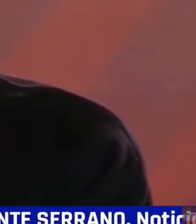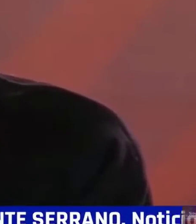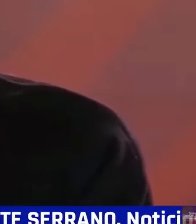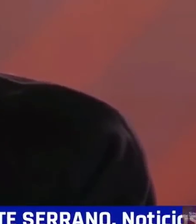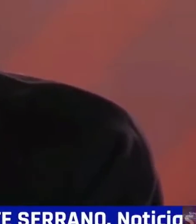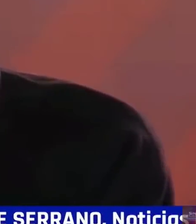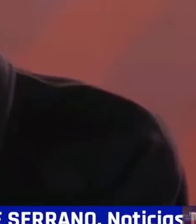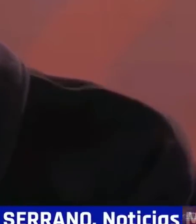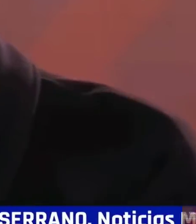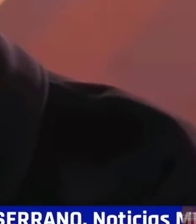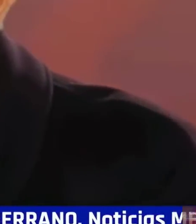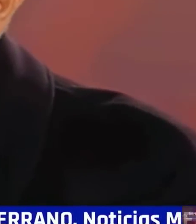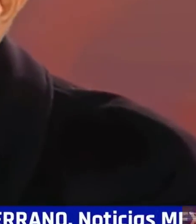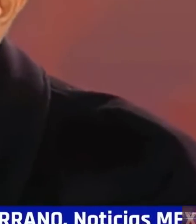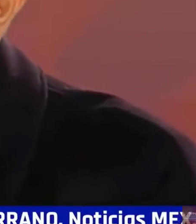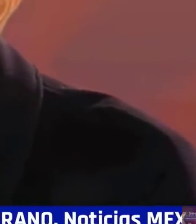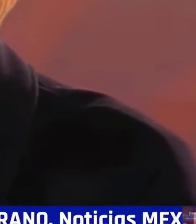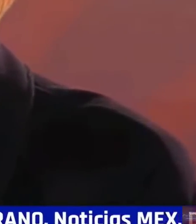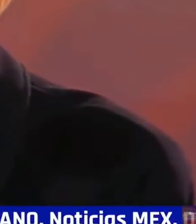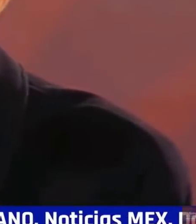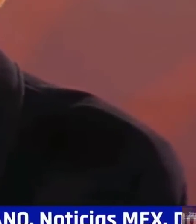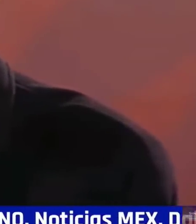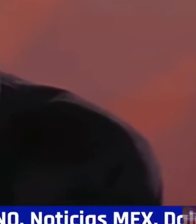a hacer oposición en Tabasco,